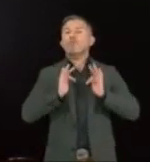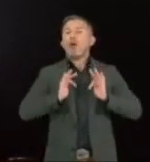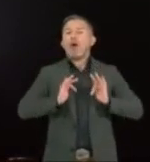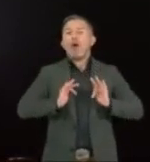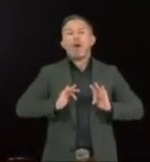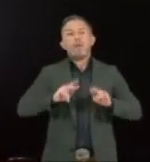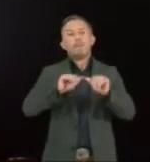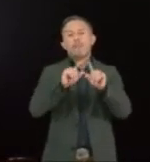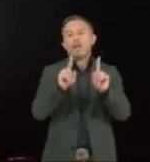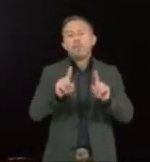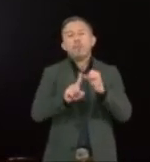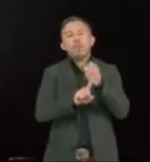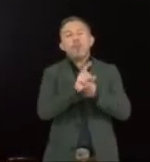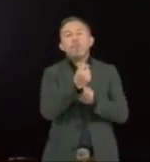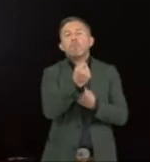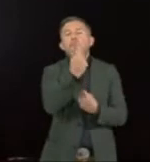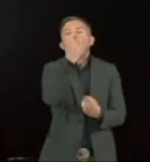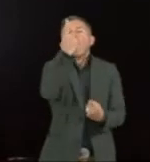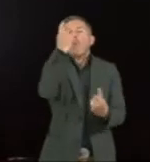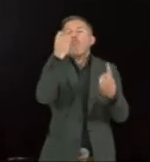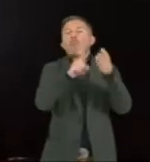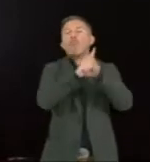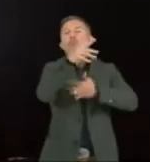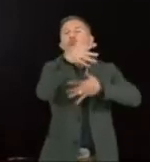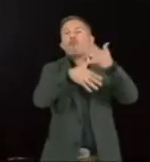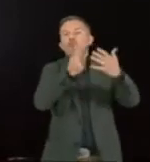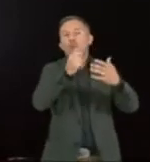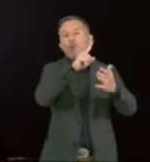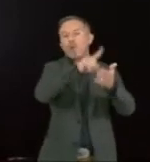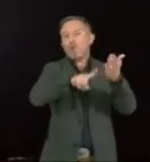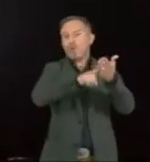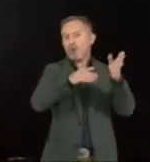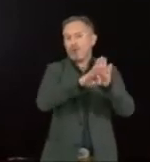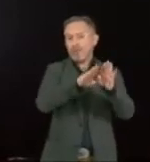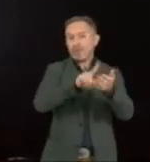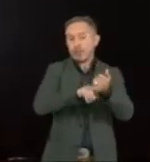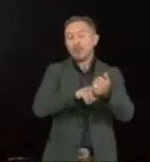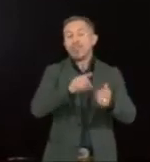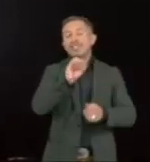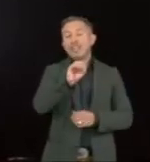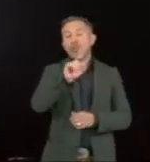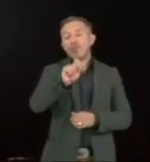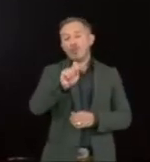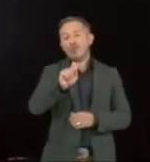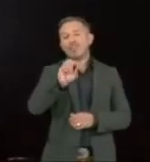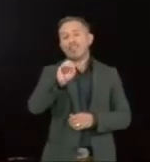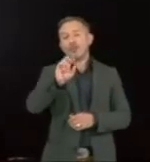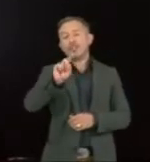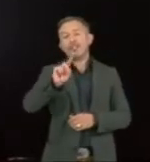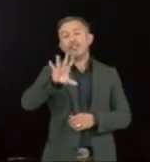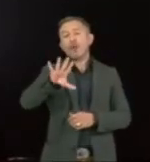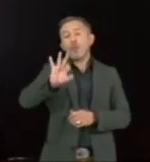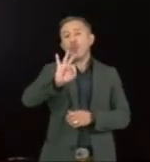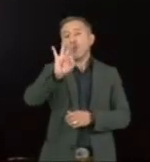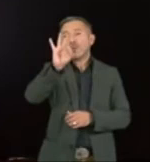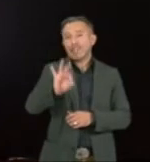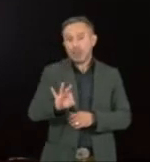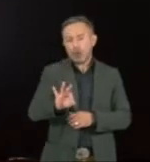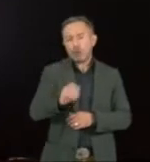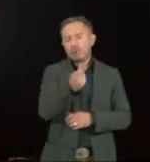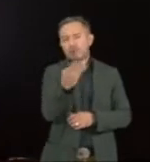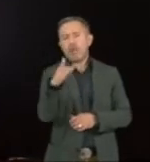suspenderse la votación 20 casillas del total es decir el cero punto cero 35 por ciento de los centros de votación